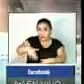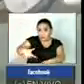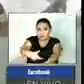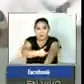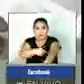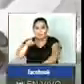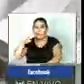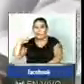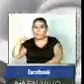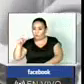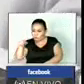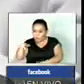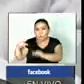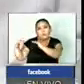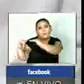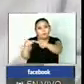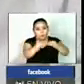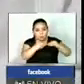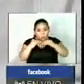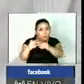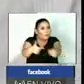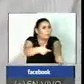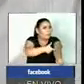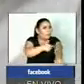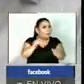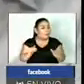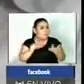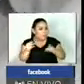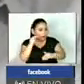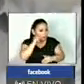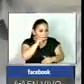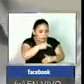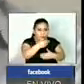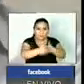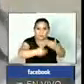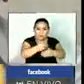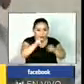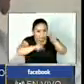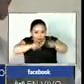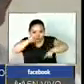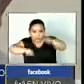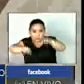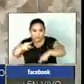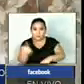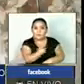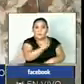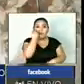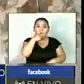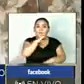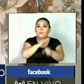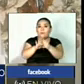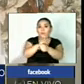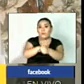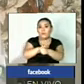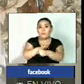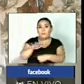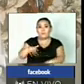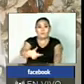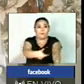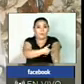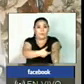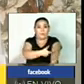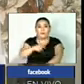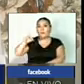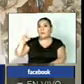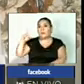Rafael debe replicarse en los demás hospitales y así dar el tratamiento adecuado a los pacientes. Que el Hospital San Rafael